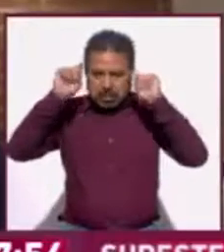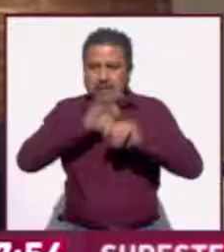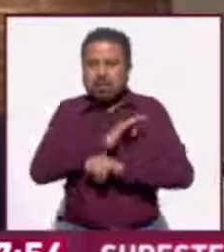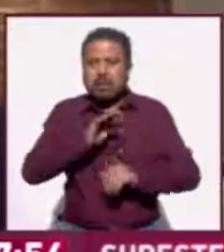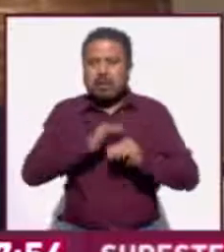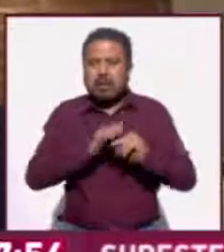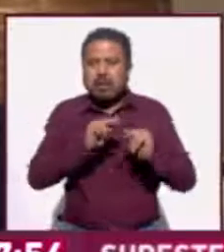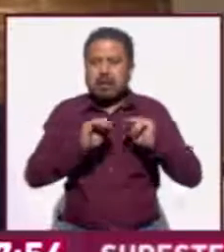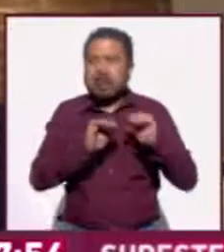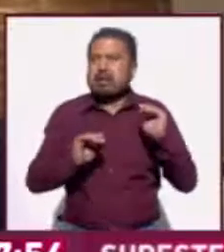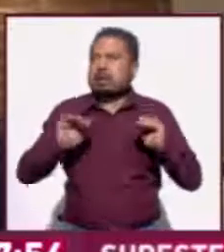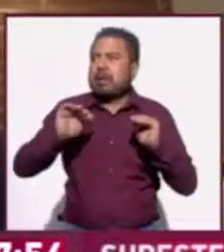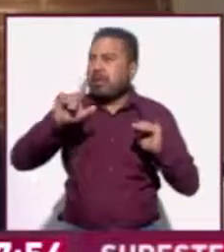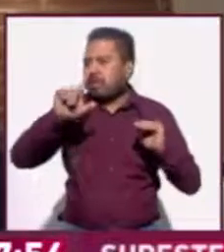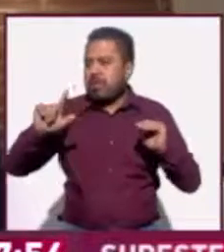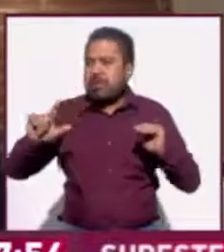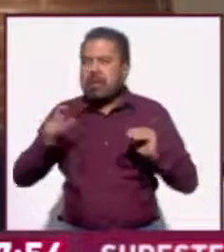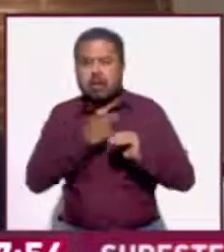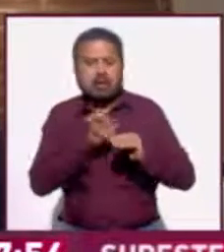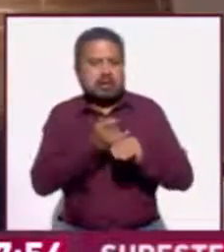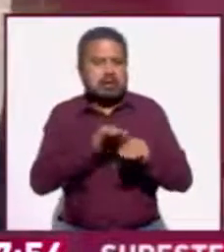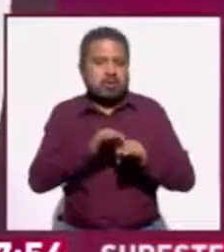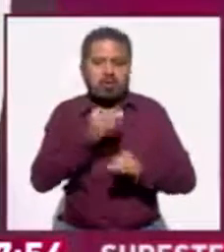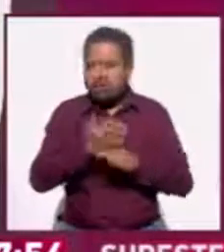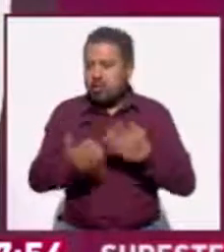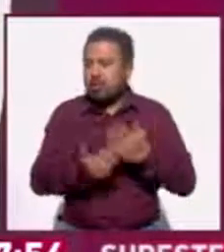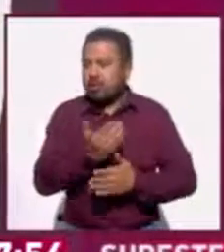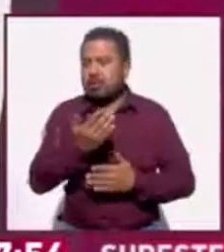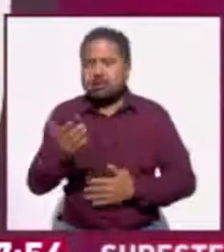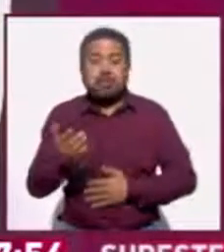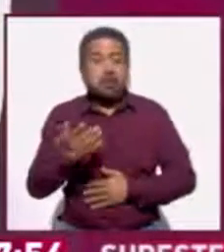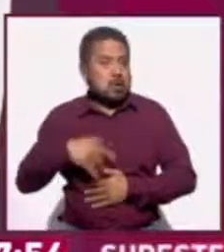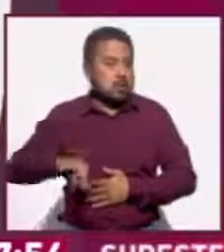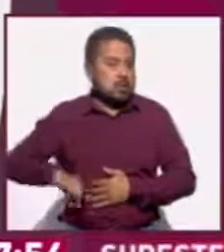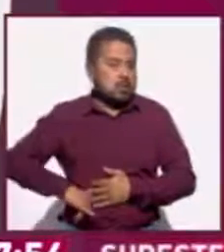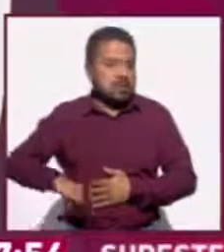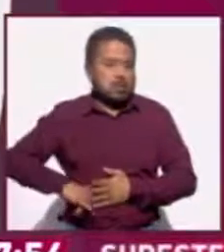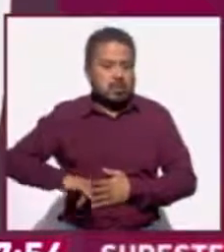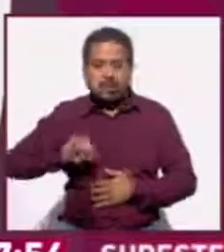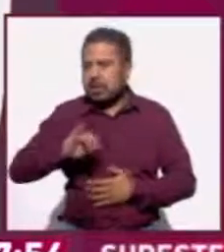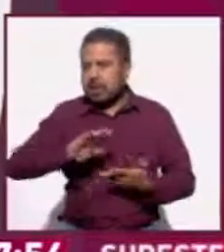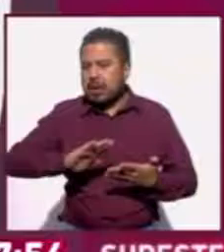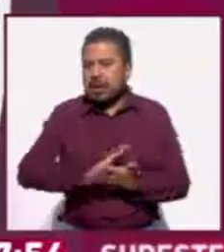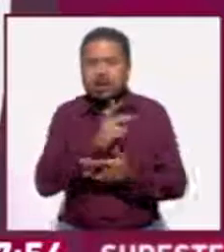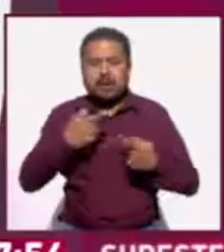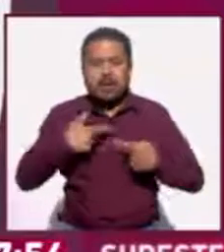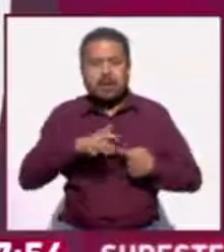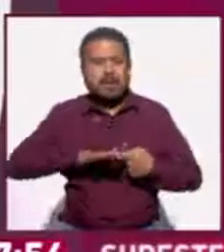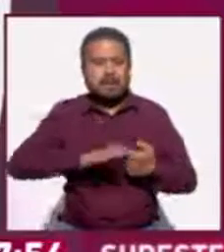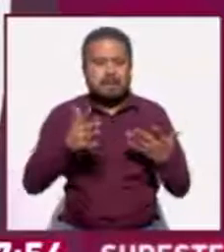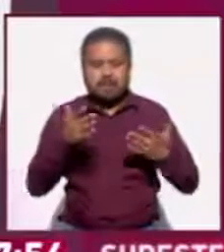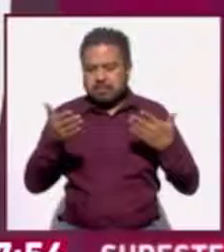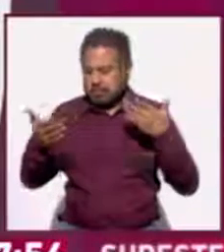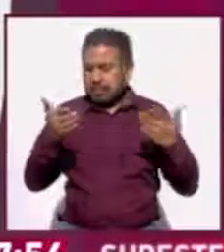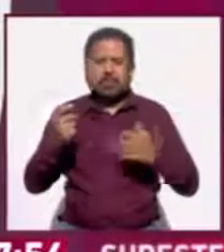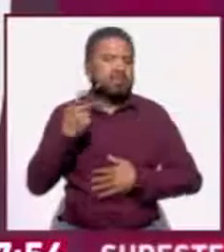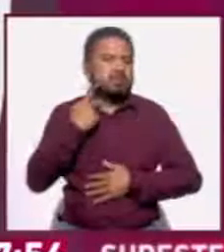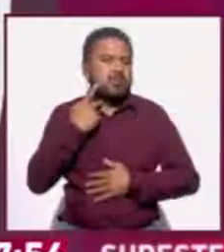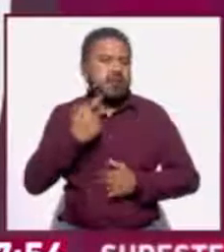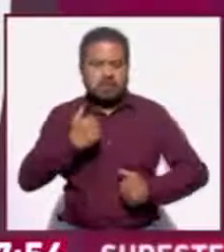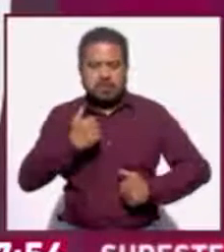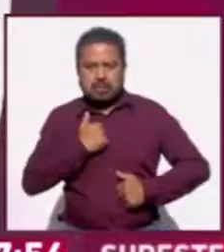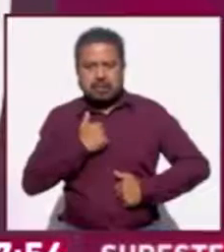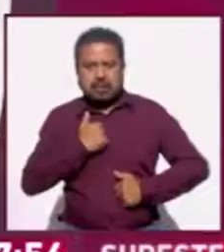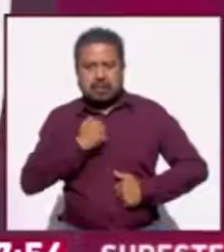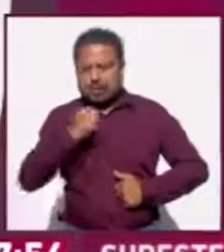altos niveles de reputación. Estos son los datos de esta mañana, Guadalupe. Pues interesante, si además hace el público la distinción entre un político y un